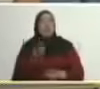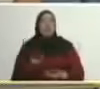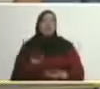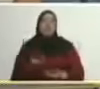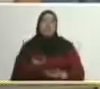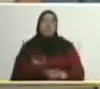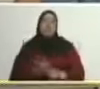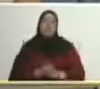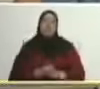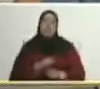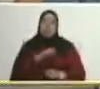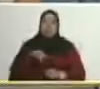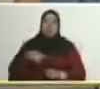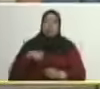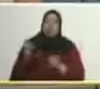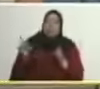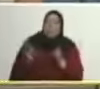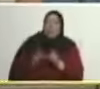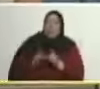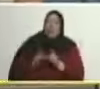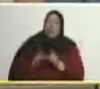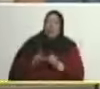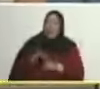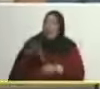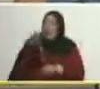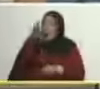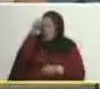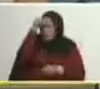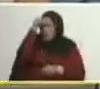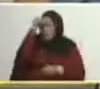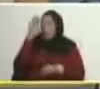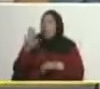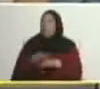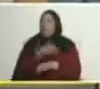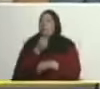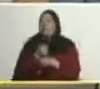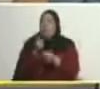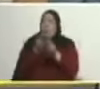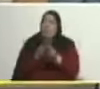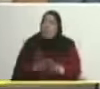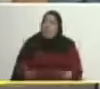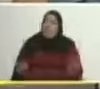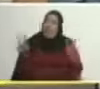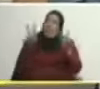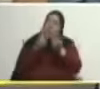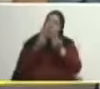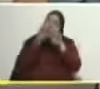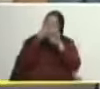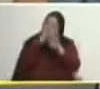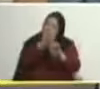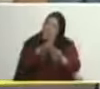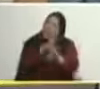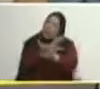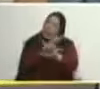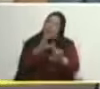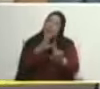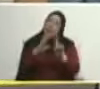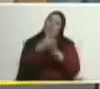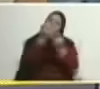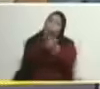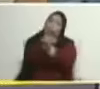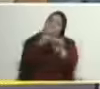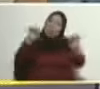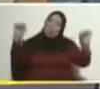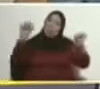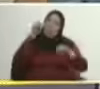Somos un país pequeño, pero nosotros entendemos los principios de la humanidad y de la dignidad y